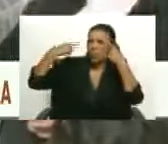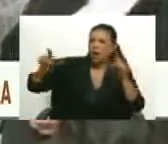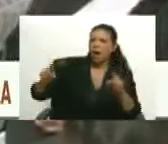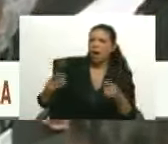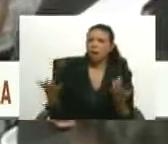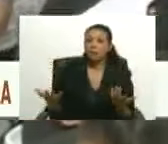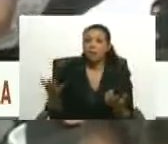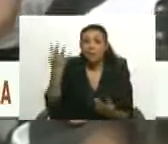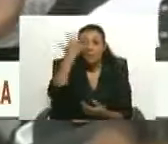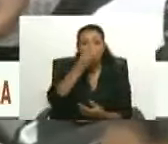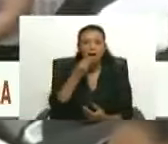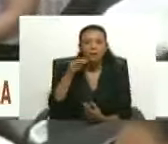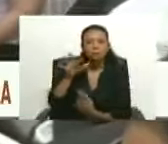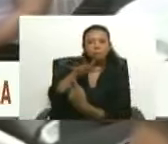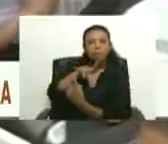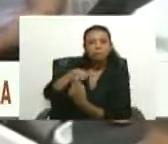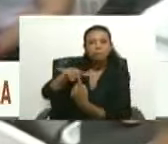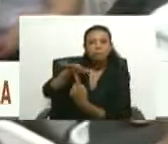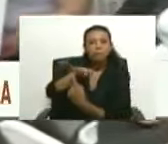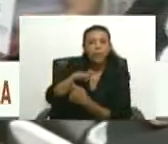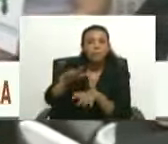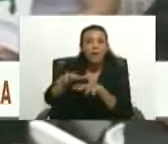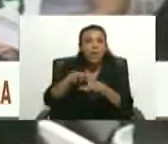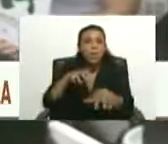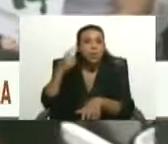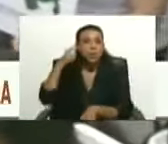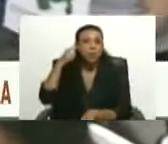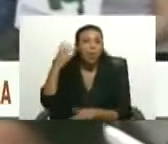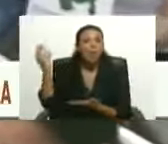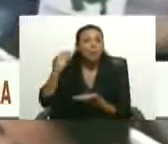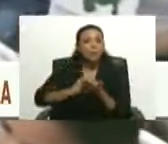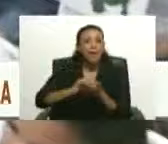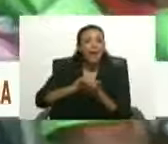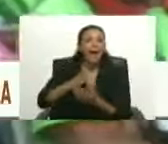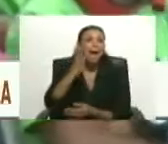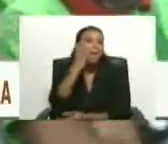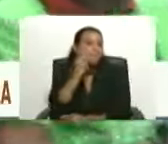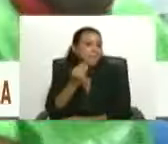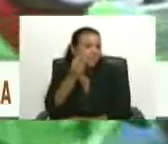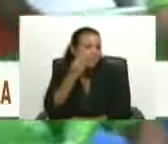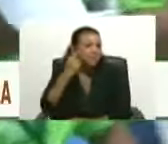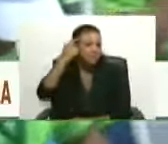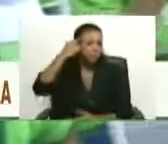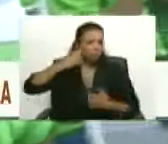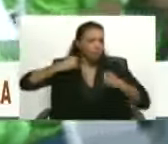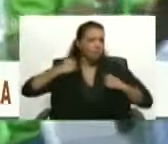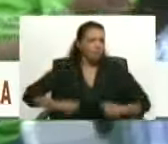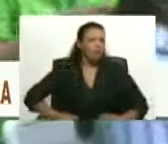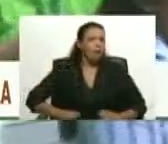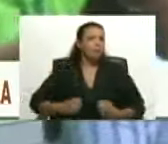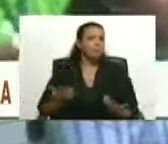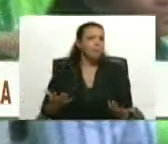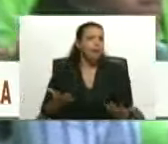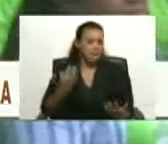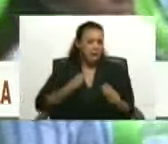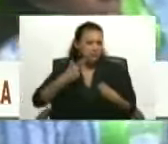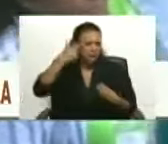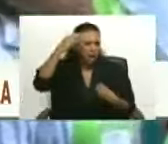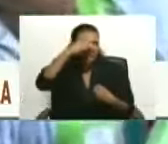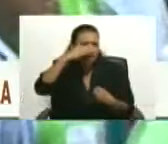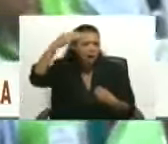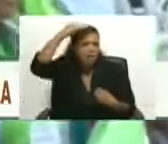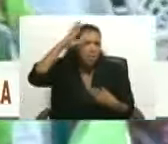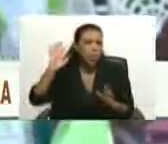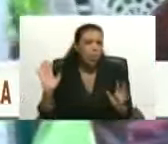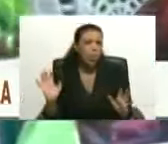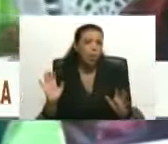con la juventud, porque la mayoría de quienes ya hemos recorrido un camino hemos tomado ya una posición ante la vida. No